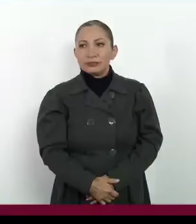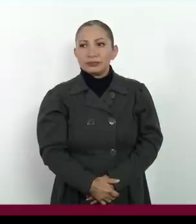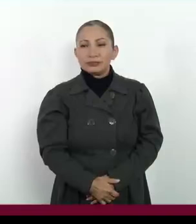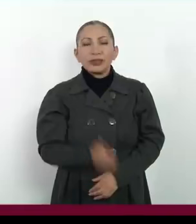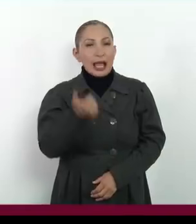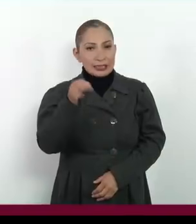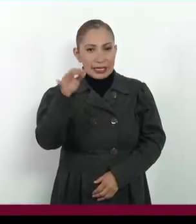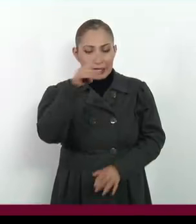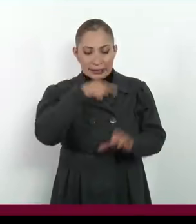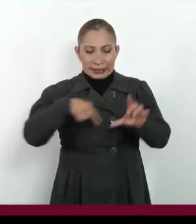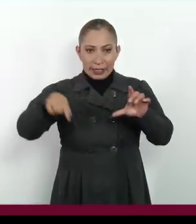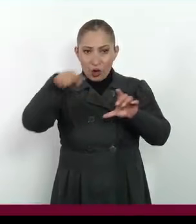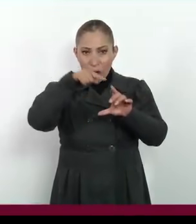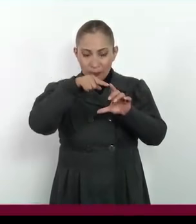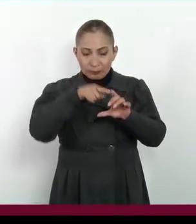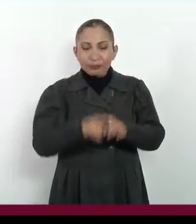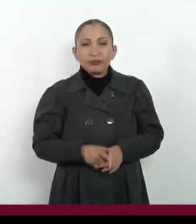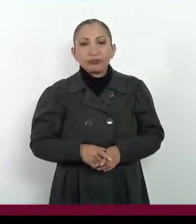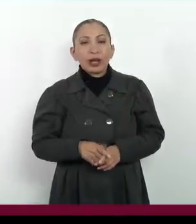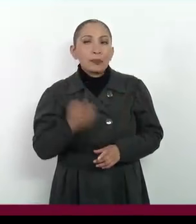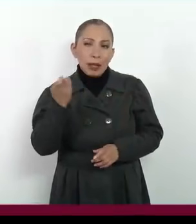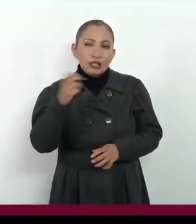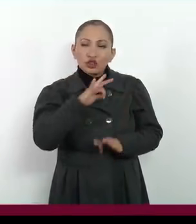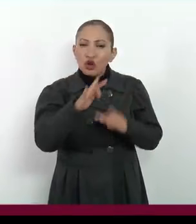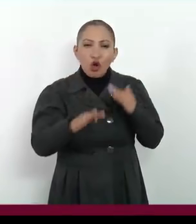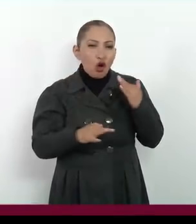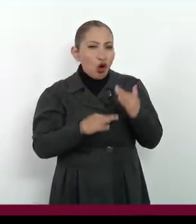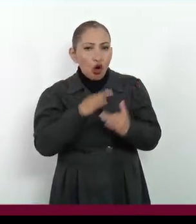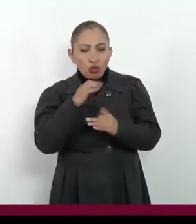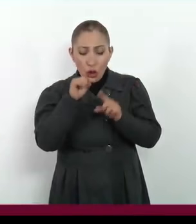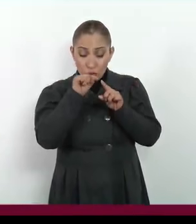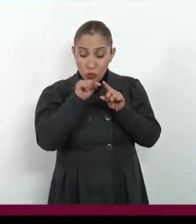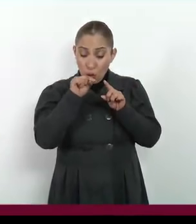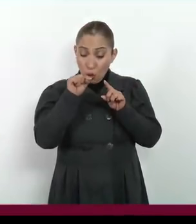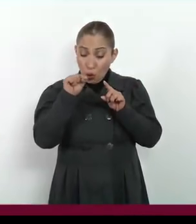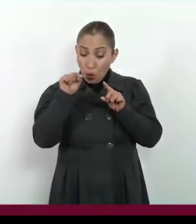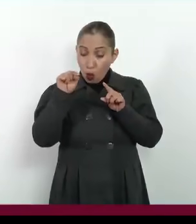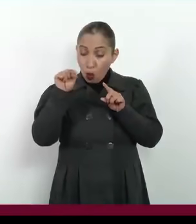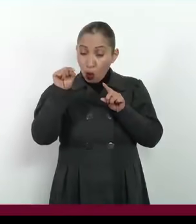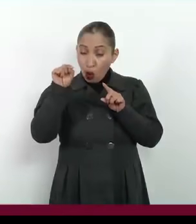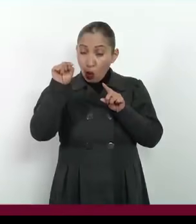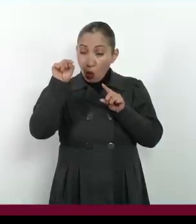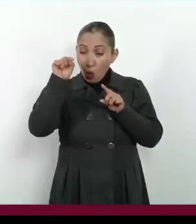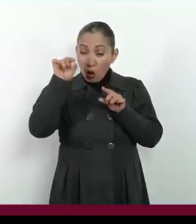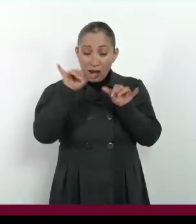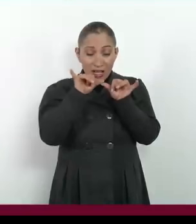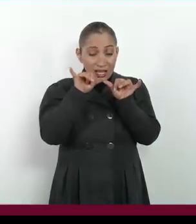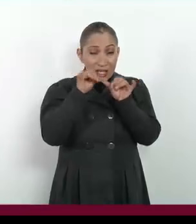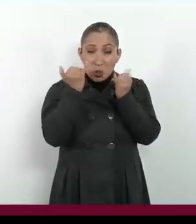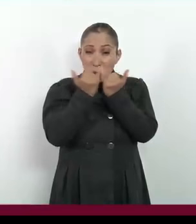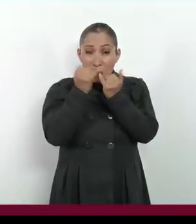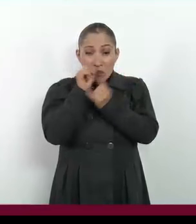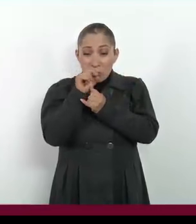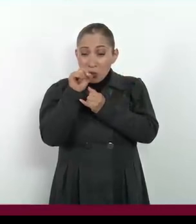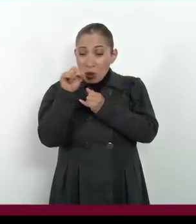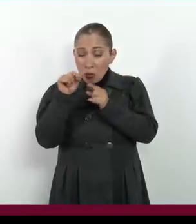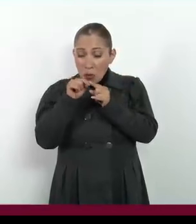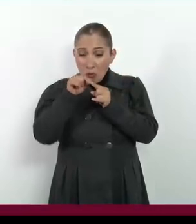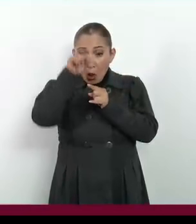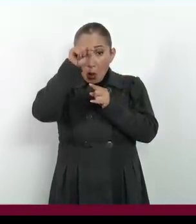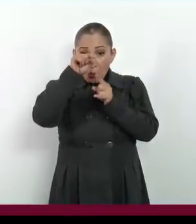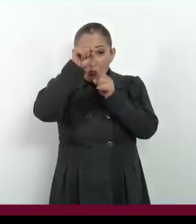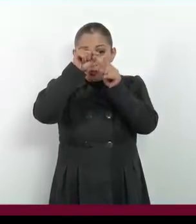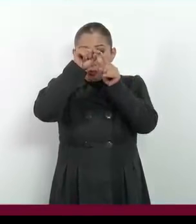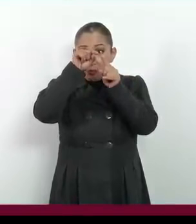Digamos, este es el círculo. Esencialmente son todos aquellos puntos que distan lo mismo de un punto fijo.